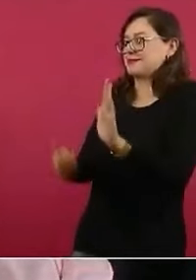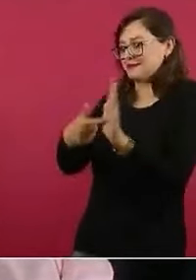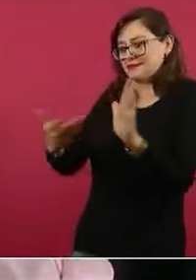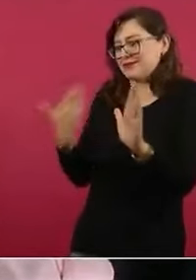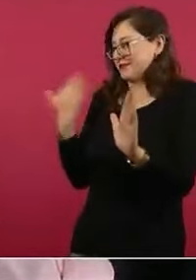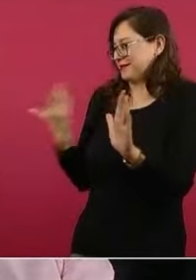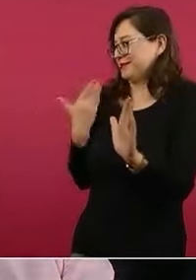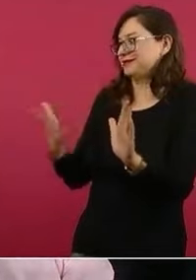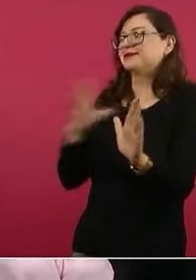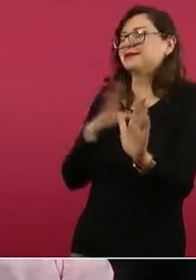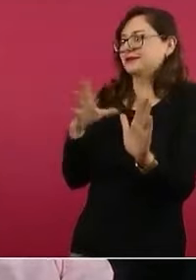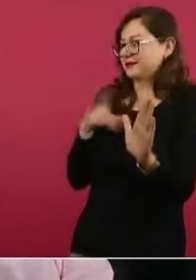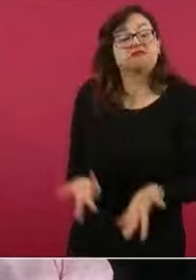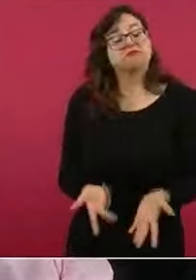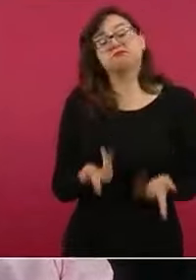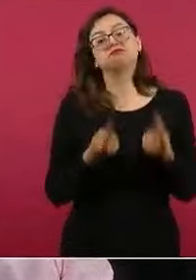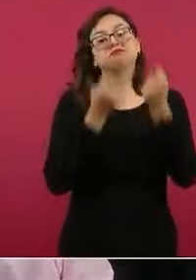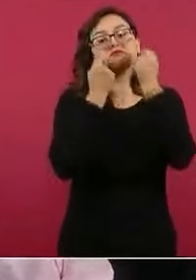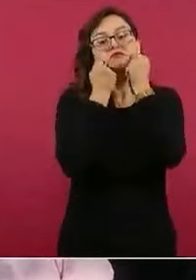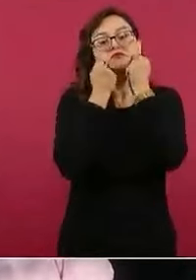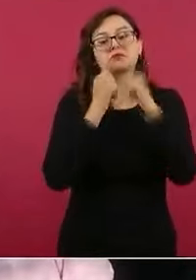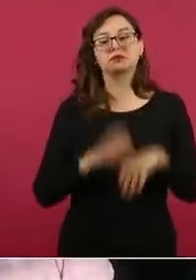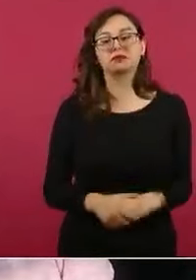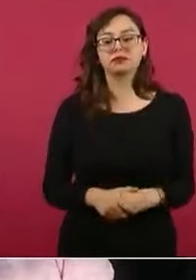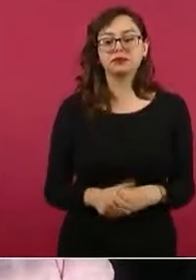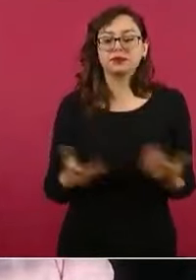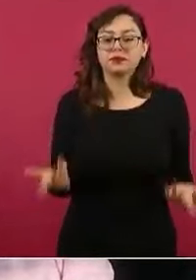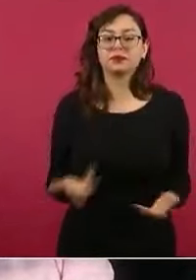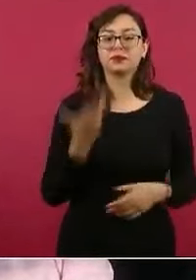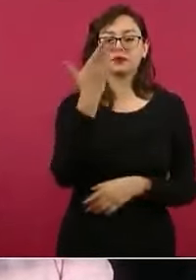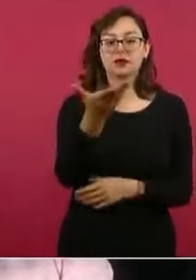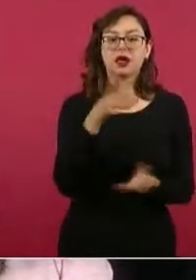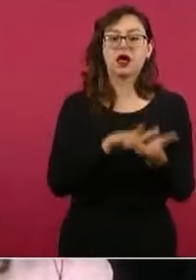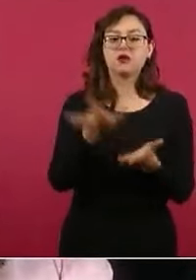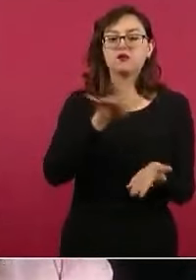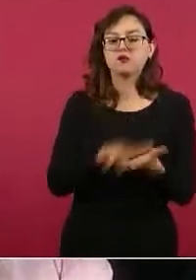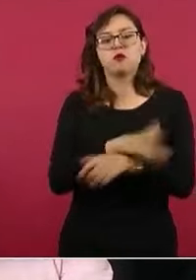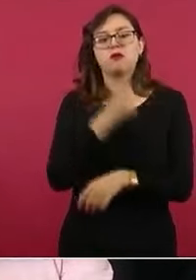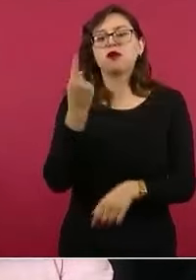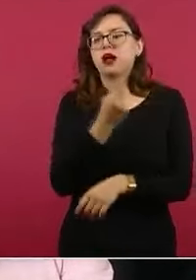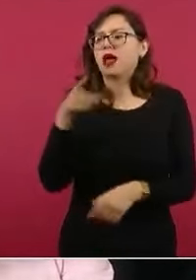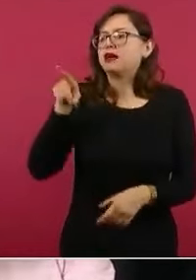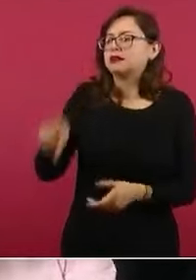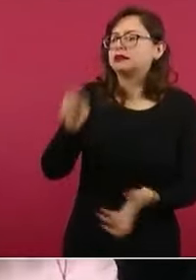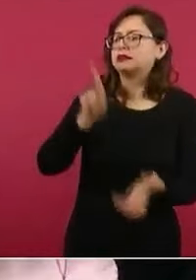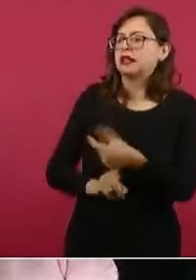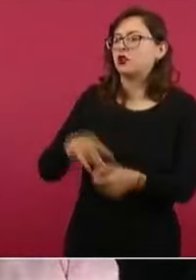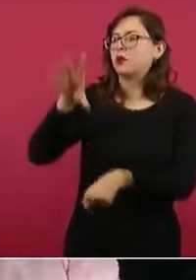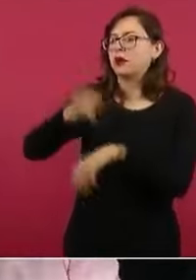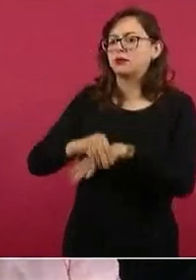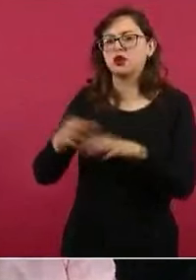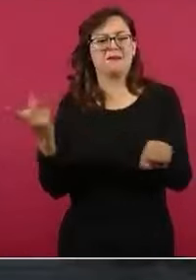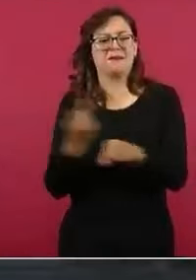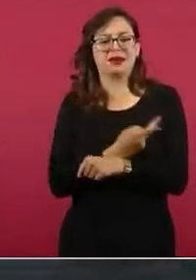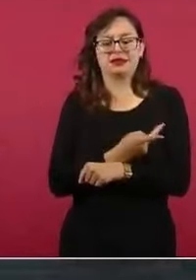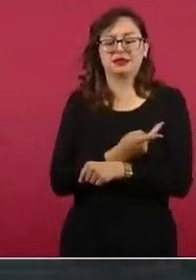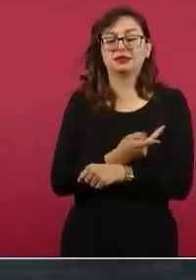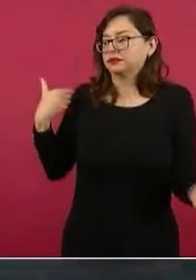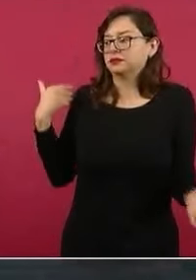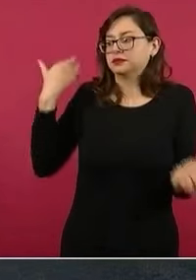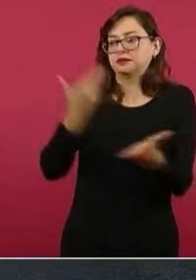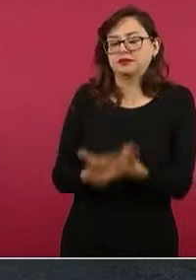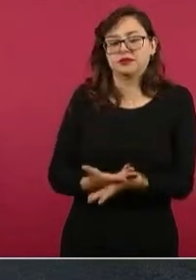un delito que perseguir de orden federal. Le piden, señor presidente, su apoyo para que se revisen los criterios y el proceder de la fiscal sobre el caso, porque a